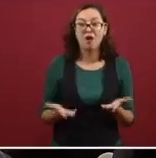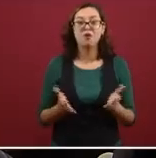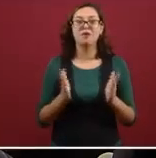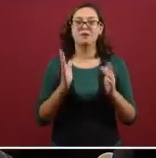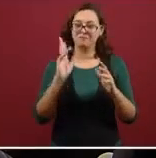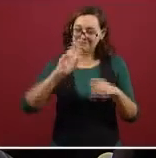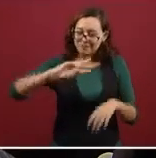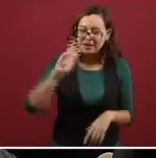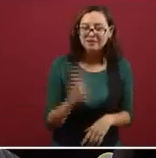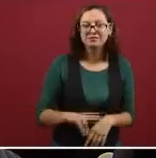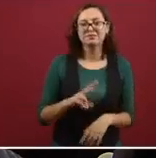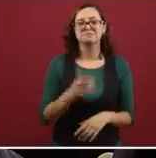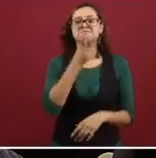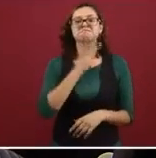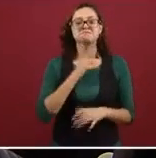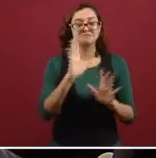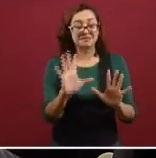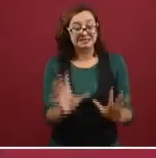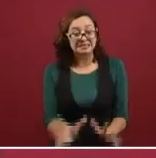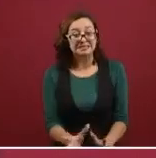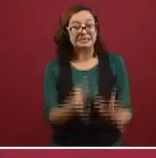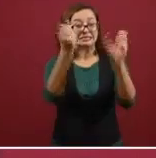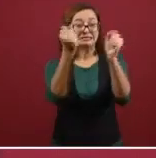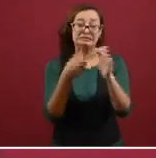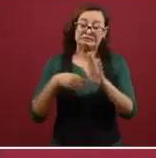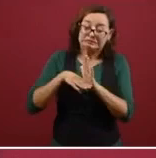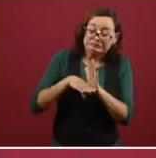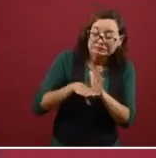rescatando de ese desastre a Pemex,